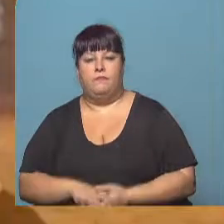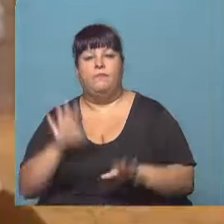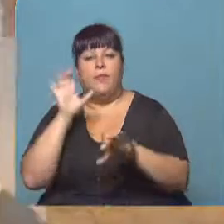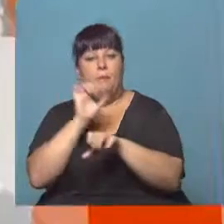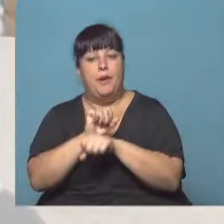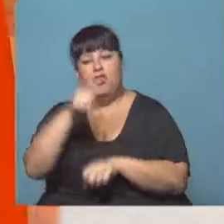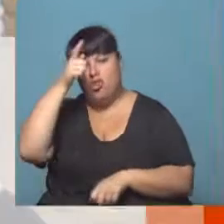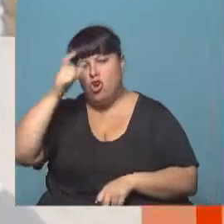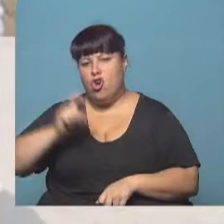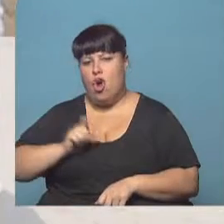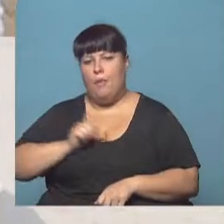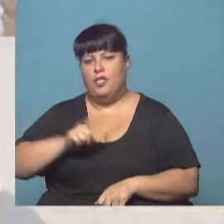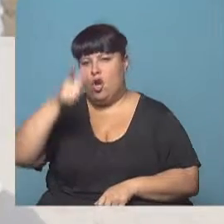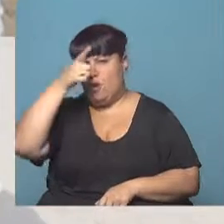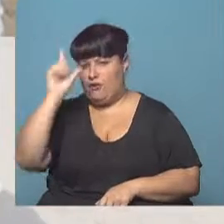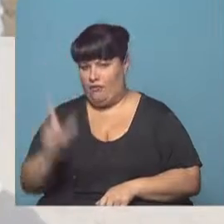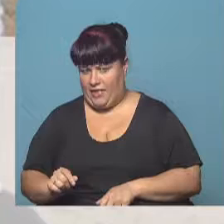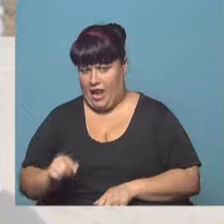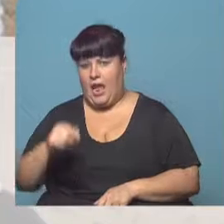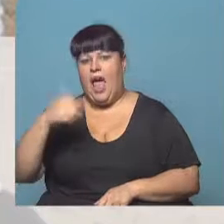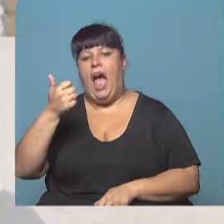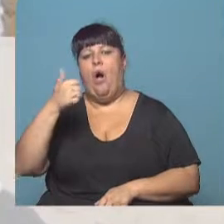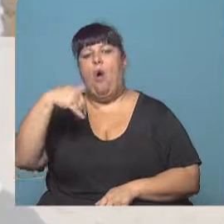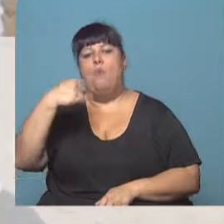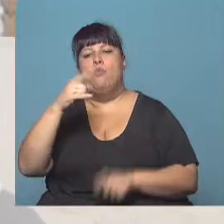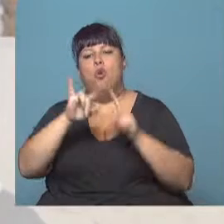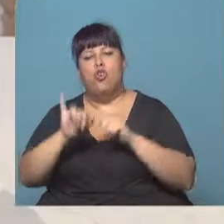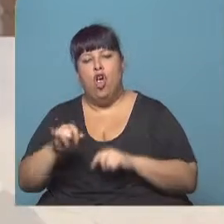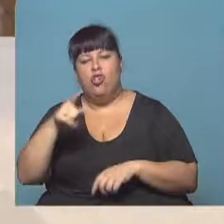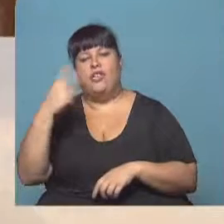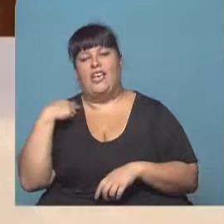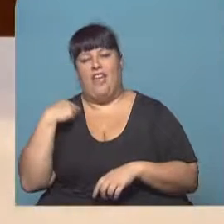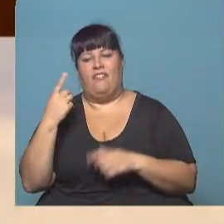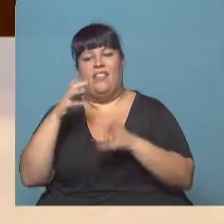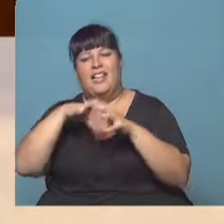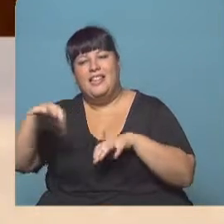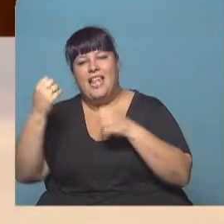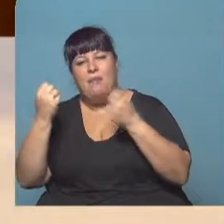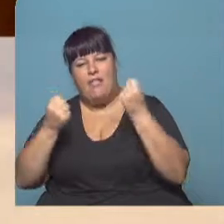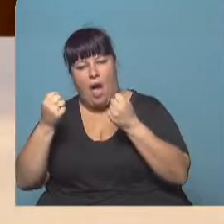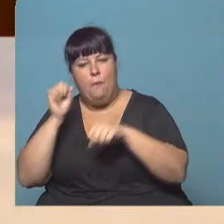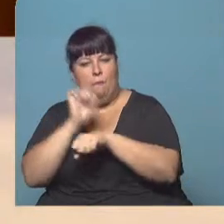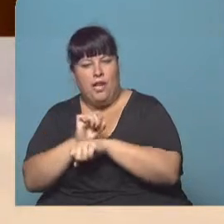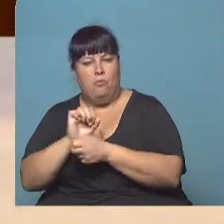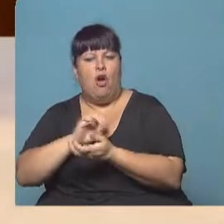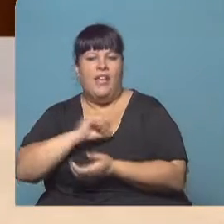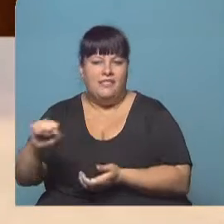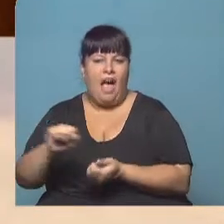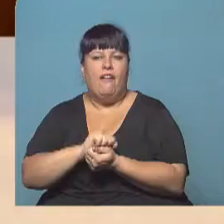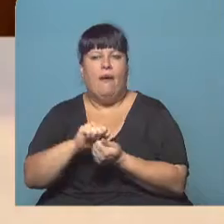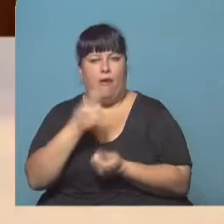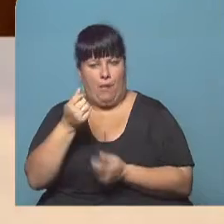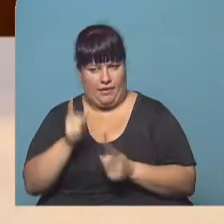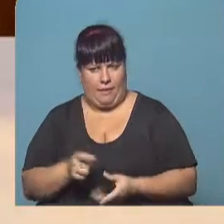Detienen a un comisario de la Federal. Miguel Andrés Muñoz, jefe de la División Automotores, fue apresado por fraude y lavado